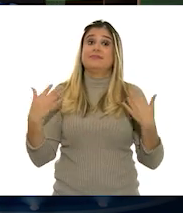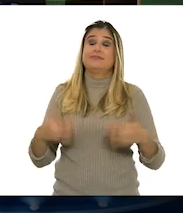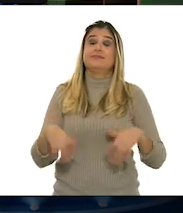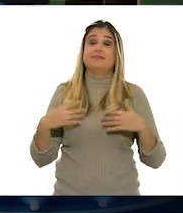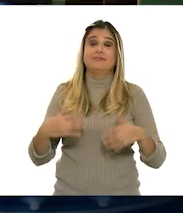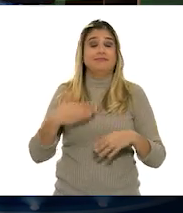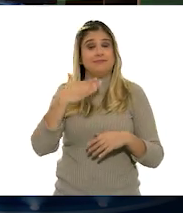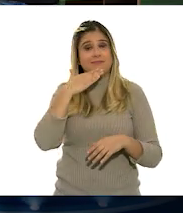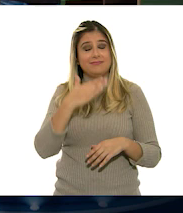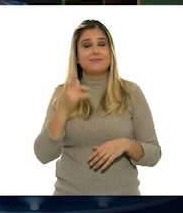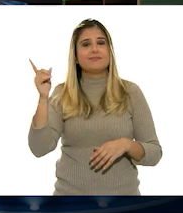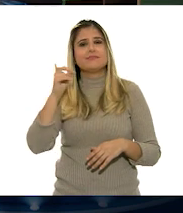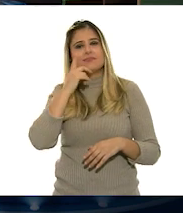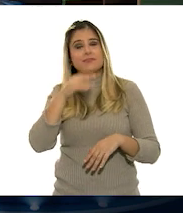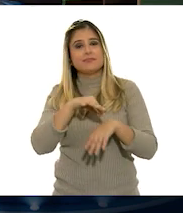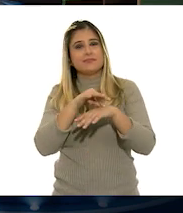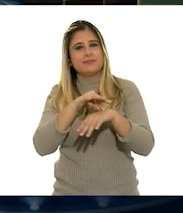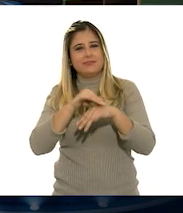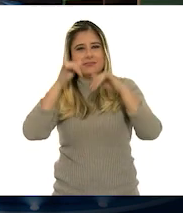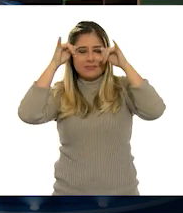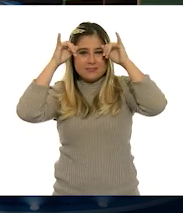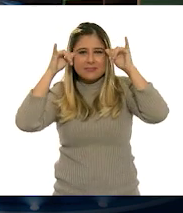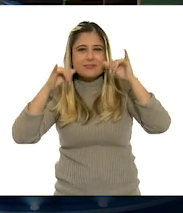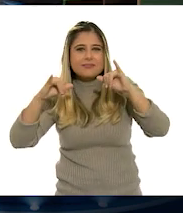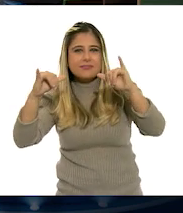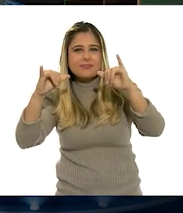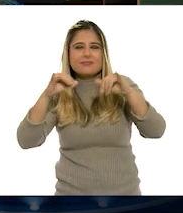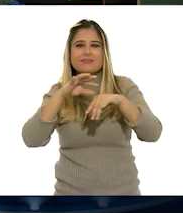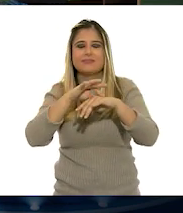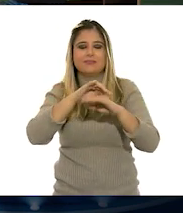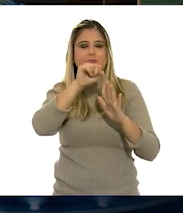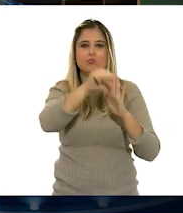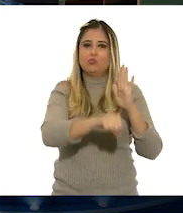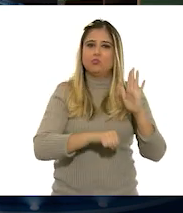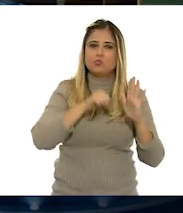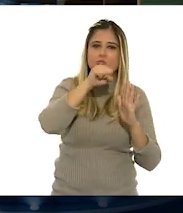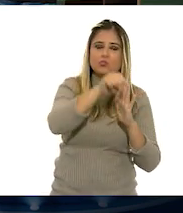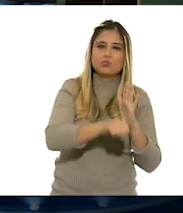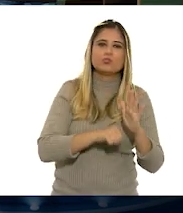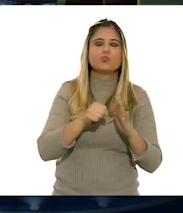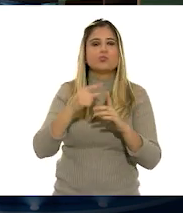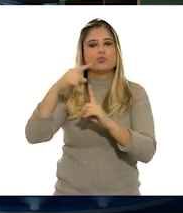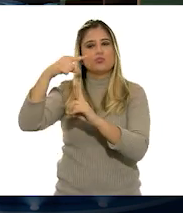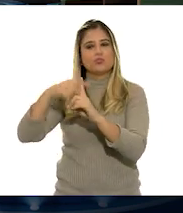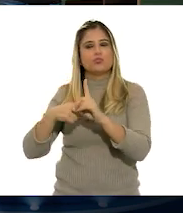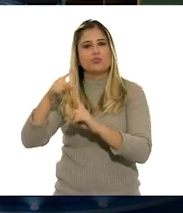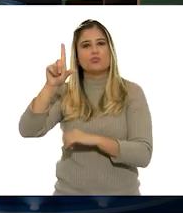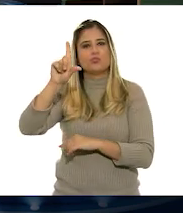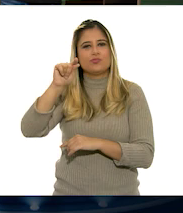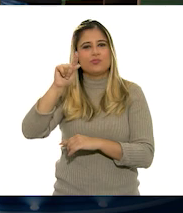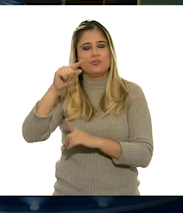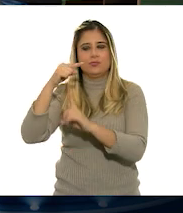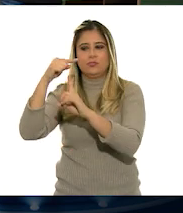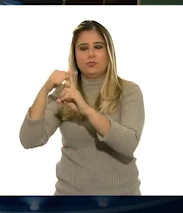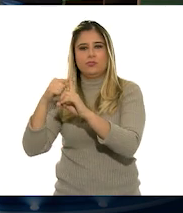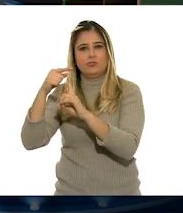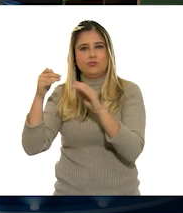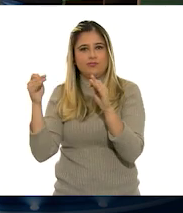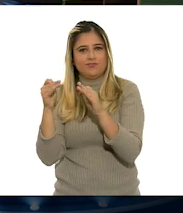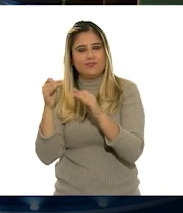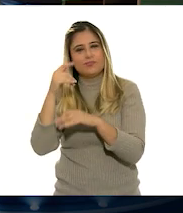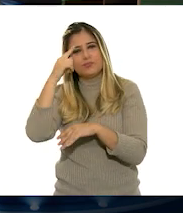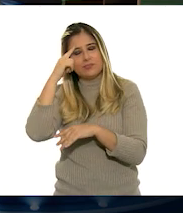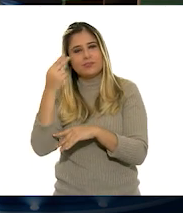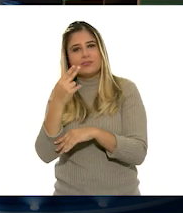Bueno, entonces aquí nos dice que la carne de vaca, las carnes molidas, la temperatura es de 70 grados Celsius y también